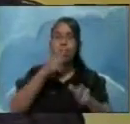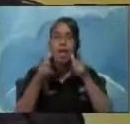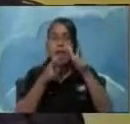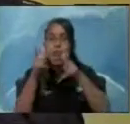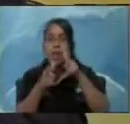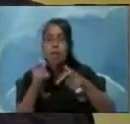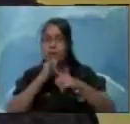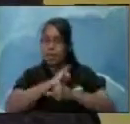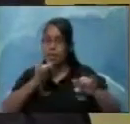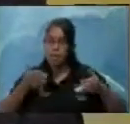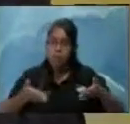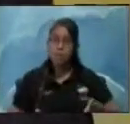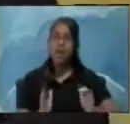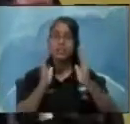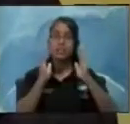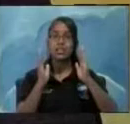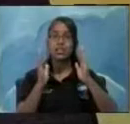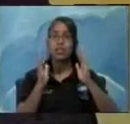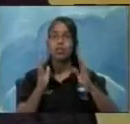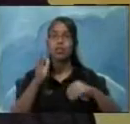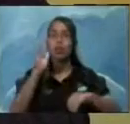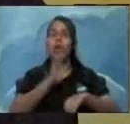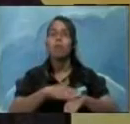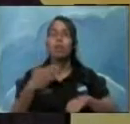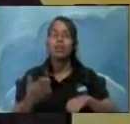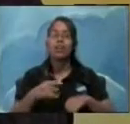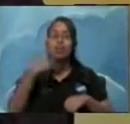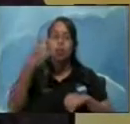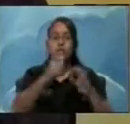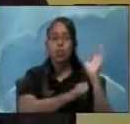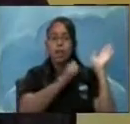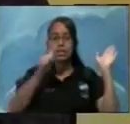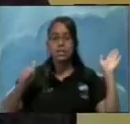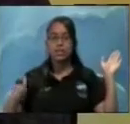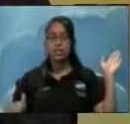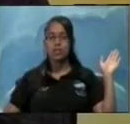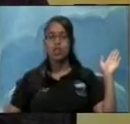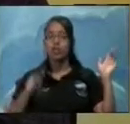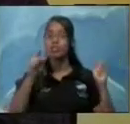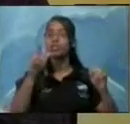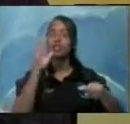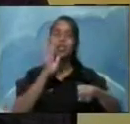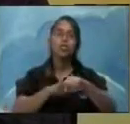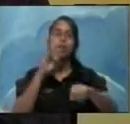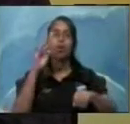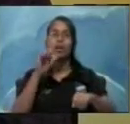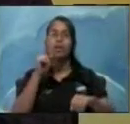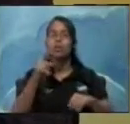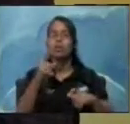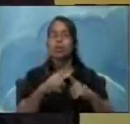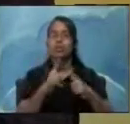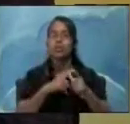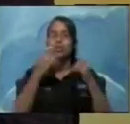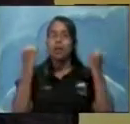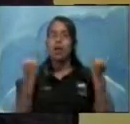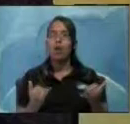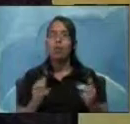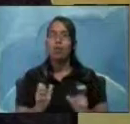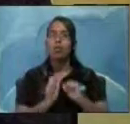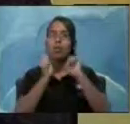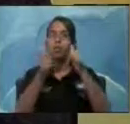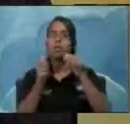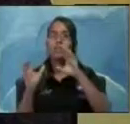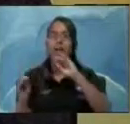hemos nacido porque cuando el señor te toca tú entonces ahora comienzas a